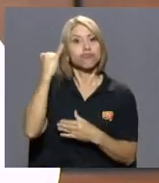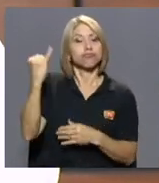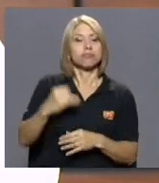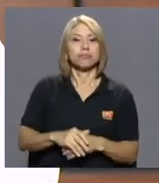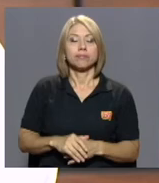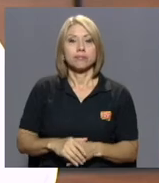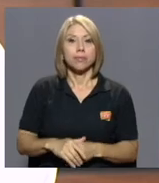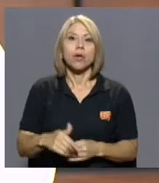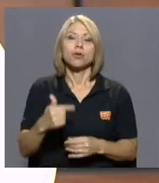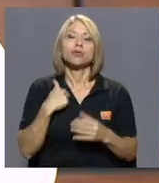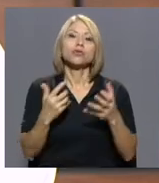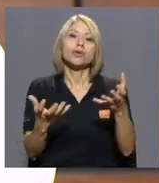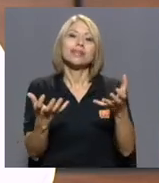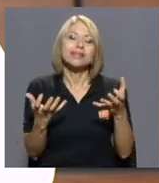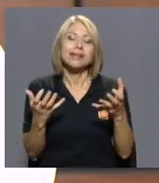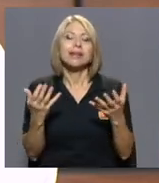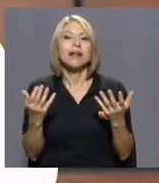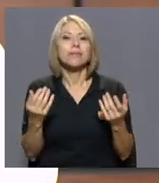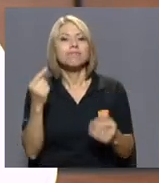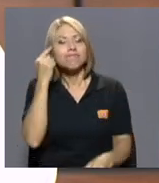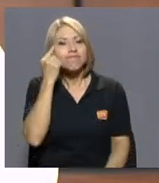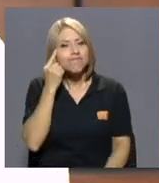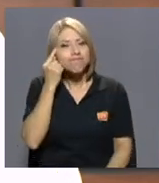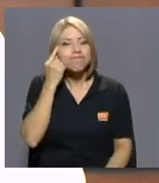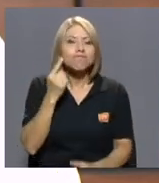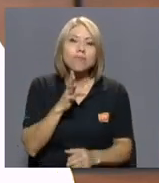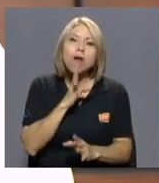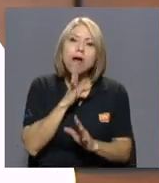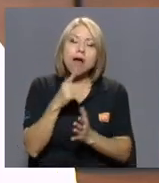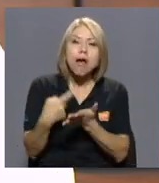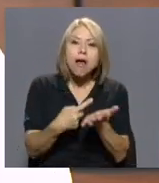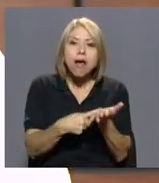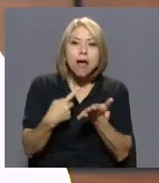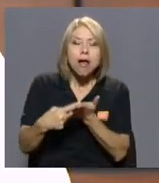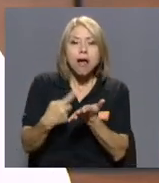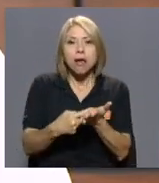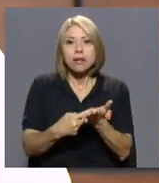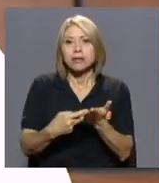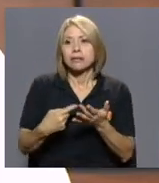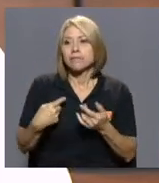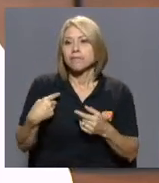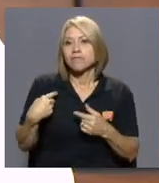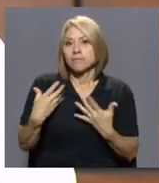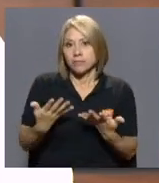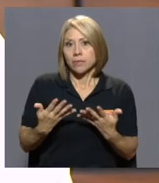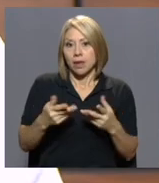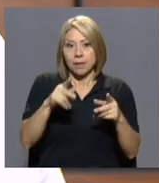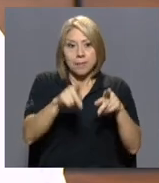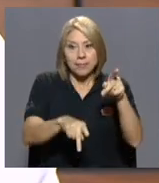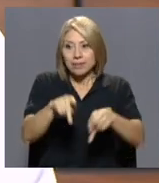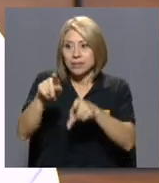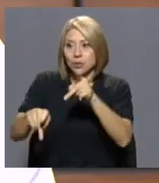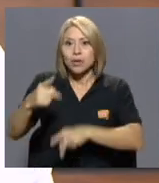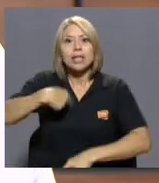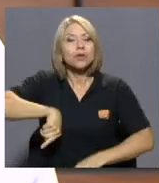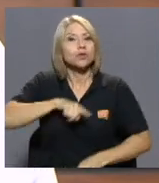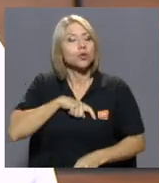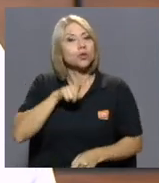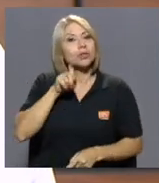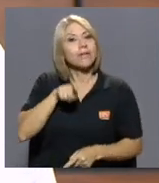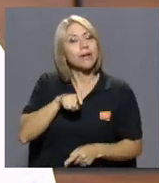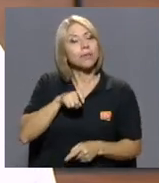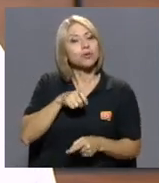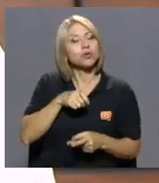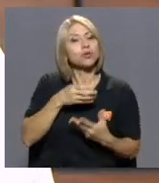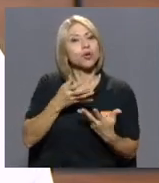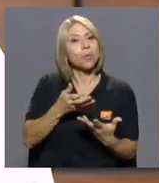Quisiera hacer una reflexión sobre la gran necesidad de cada vez que como personas nos hagamos vulnerables al amor y